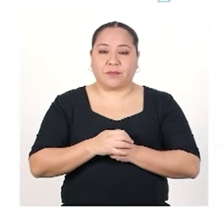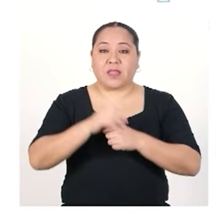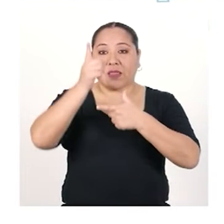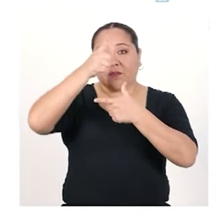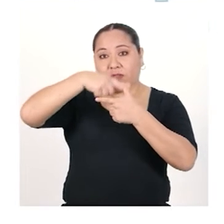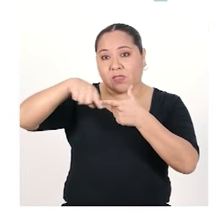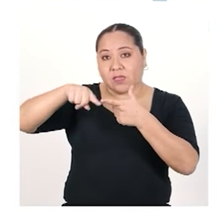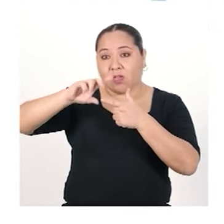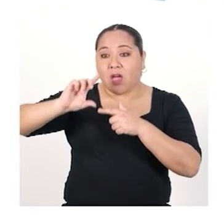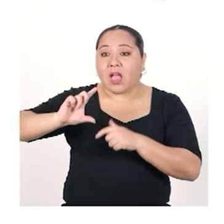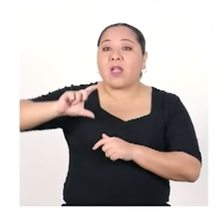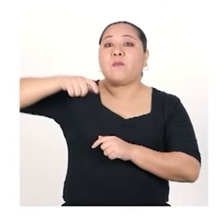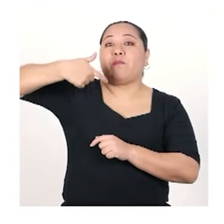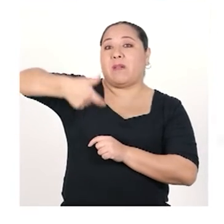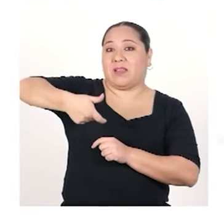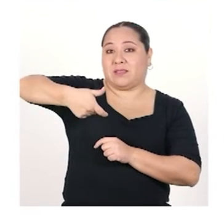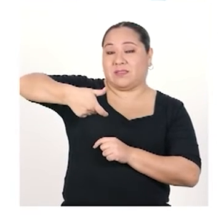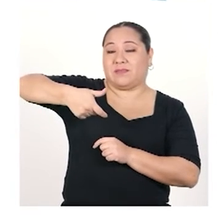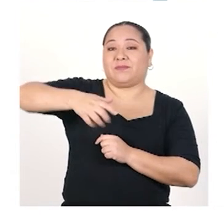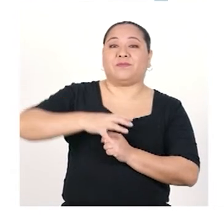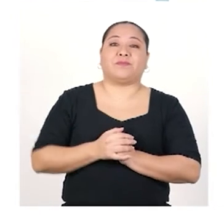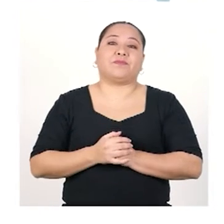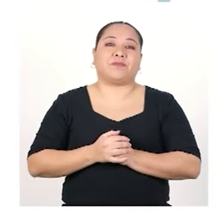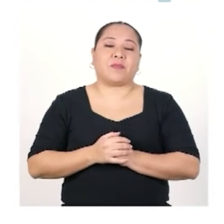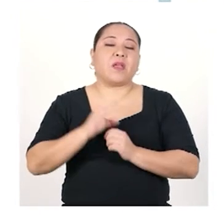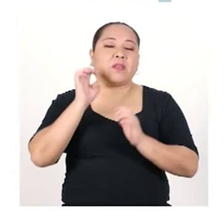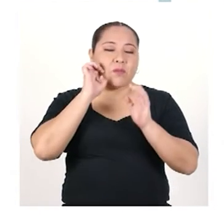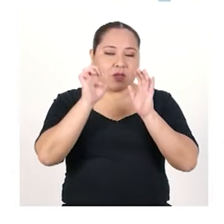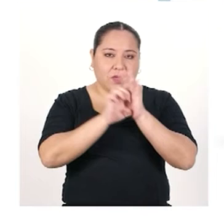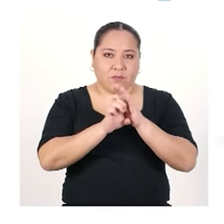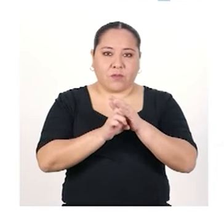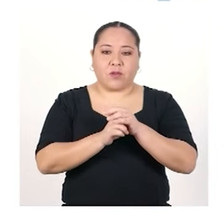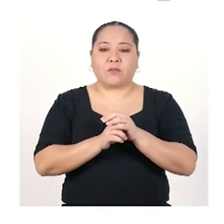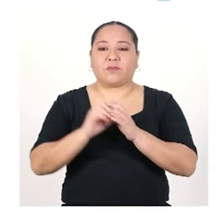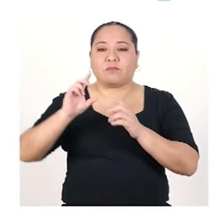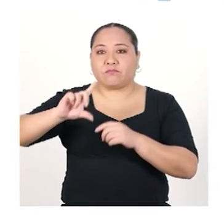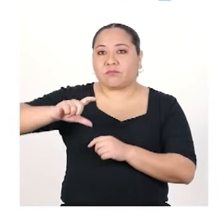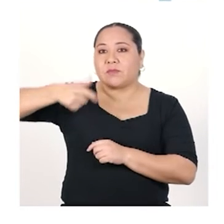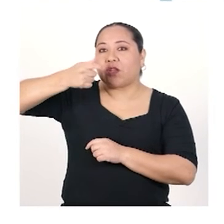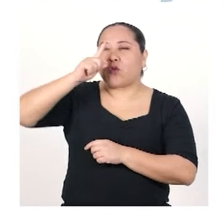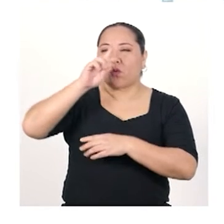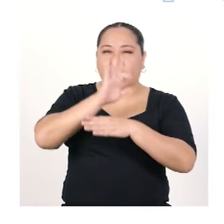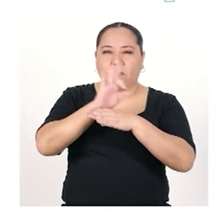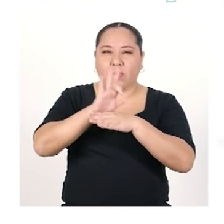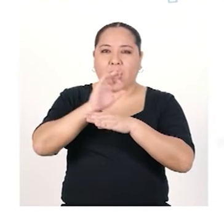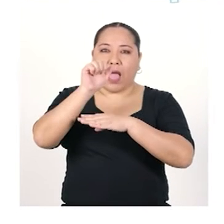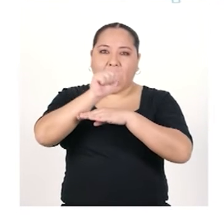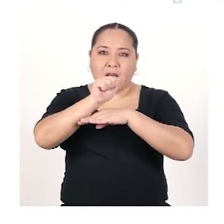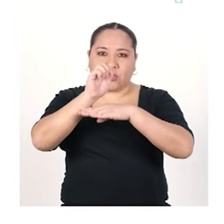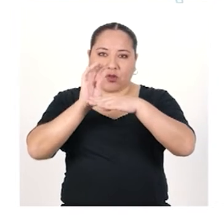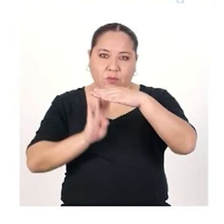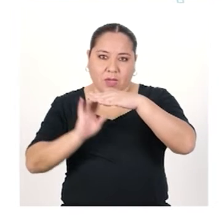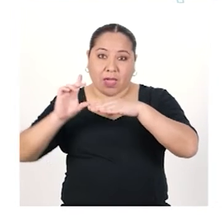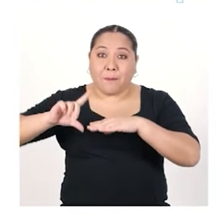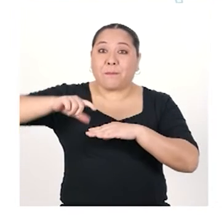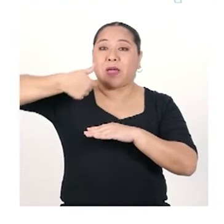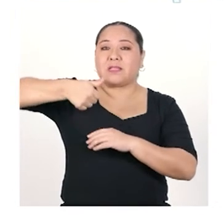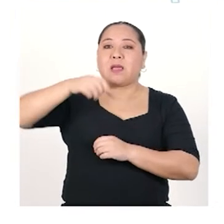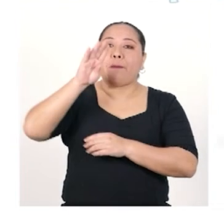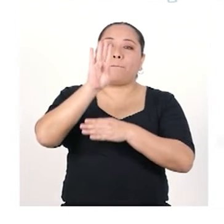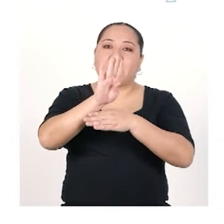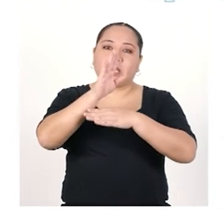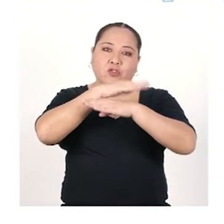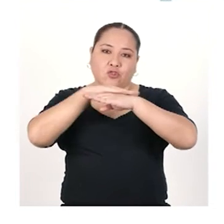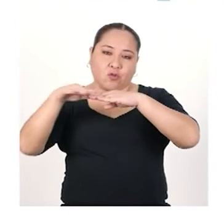fracción, dividiendo con la inversa de la fracción divisor. Es decir, la inversa de una fracción a sobre b